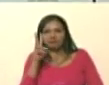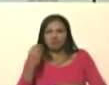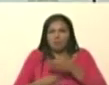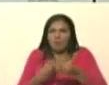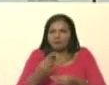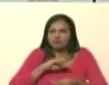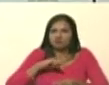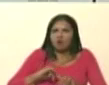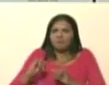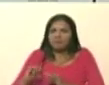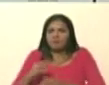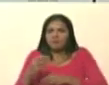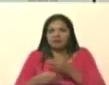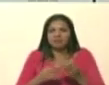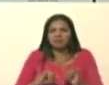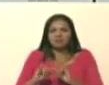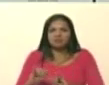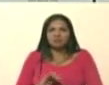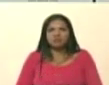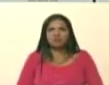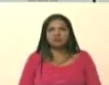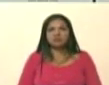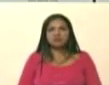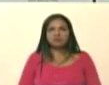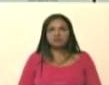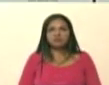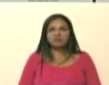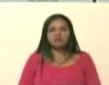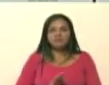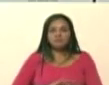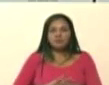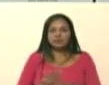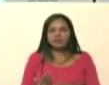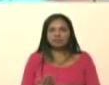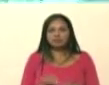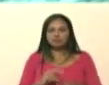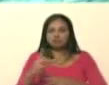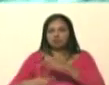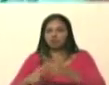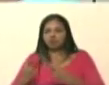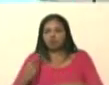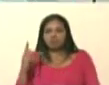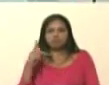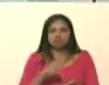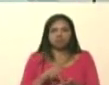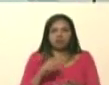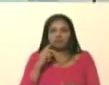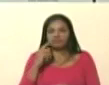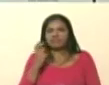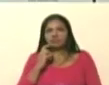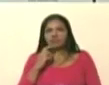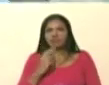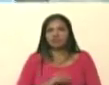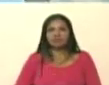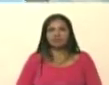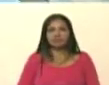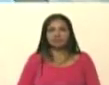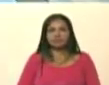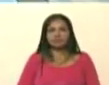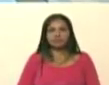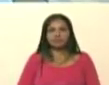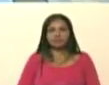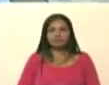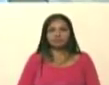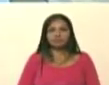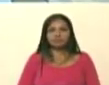hacer para articular todas las fuerzas productivos en el campo del cacao de la producción de chocolate por favor ministro gracias a compañero